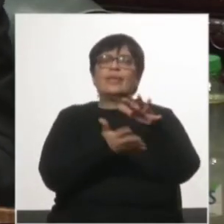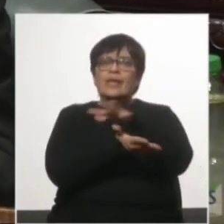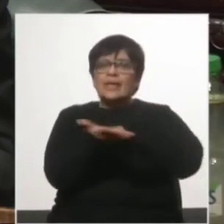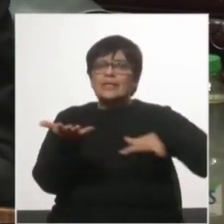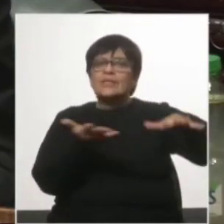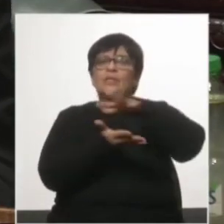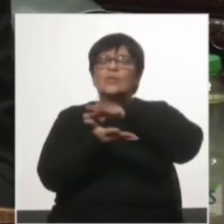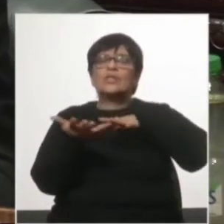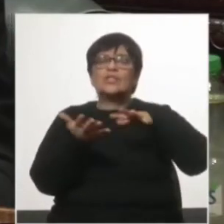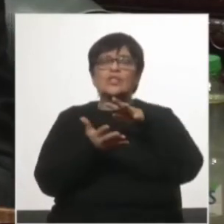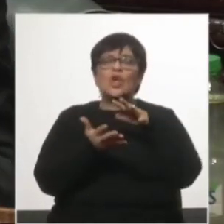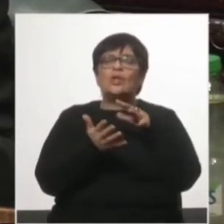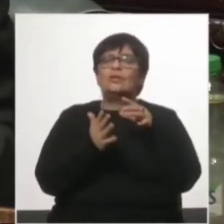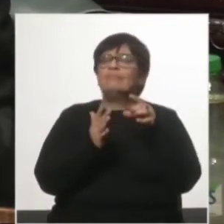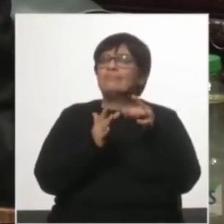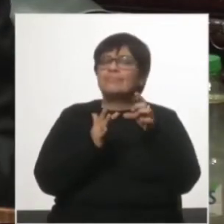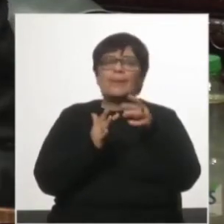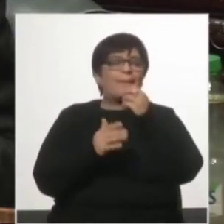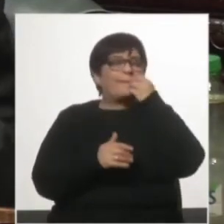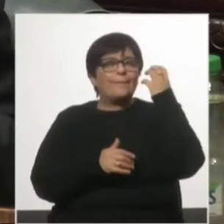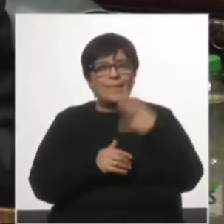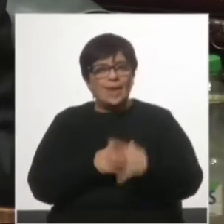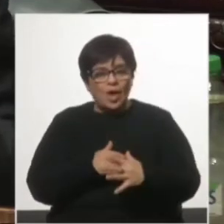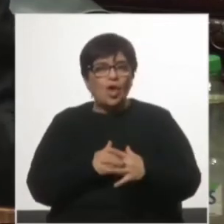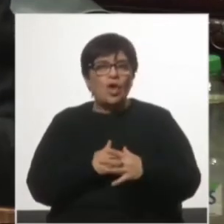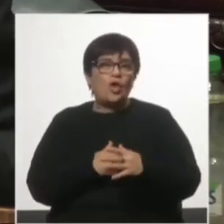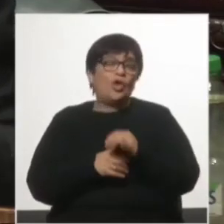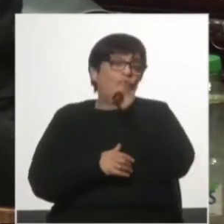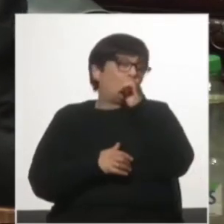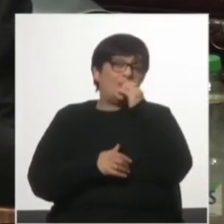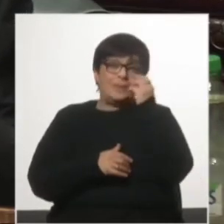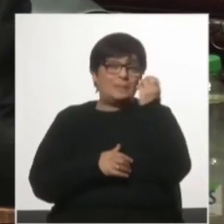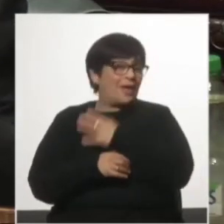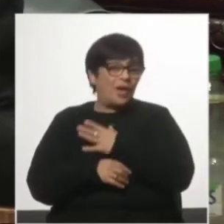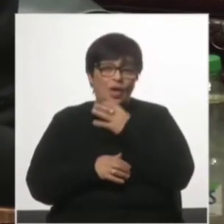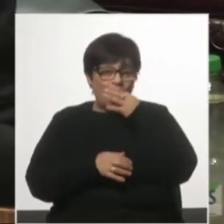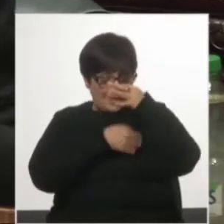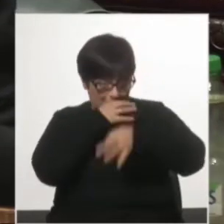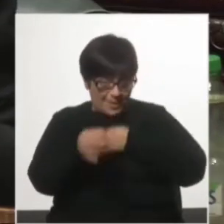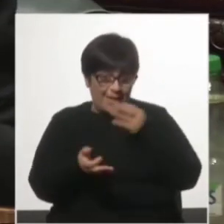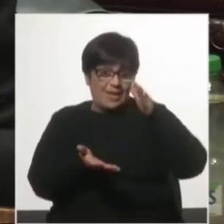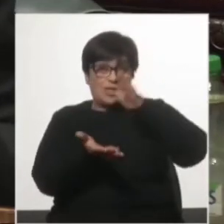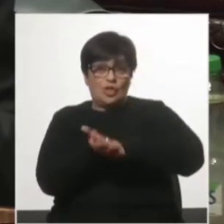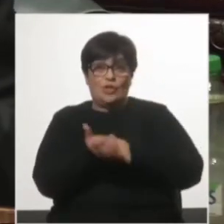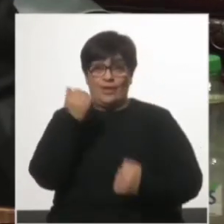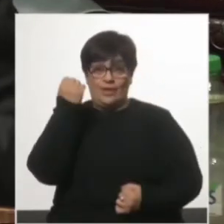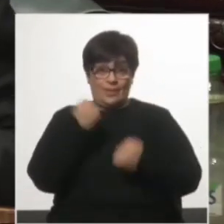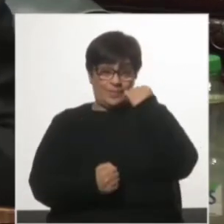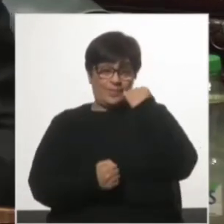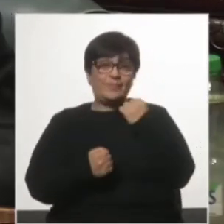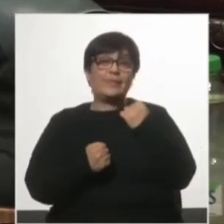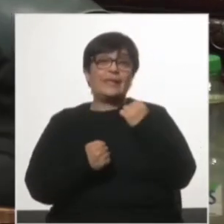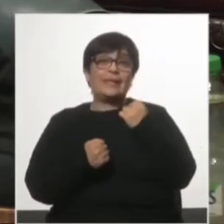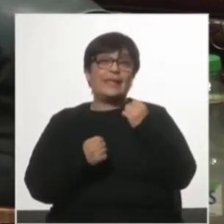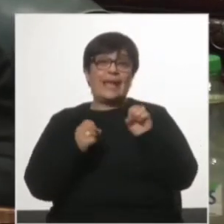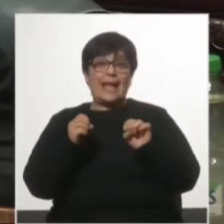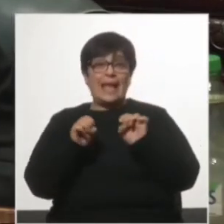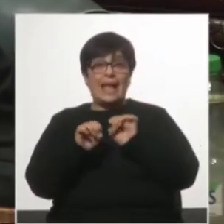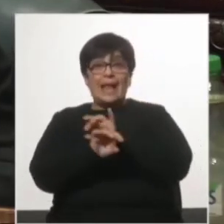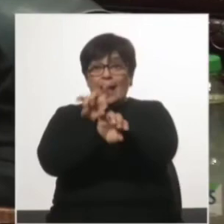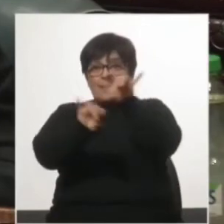más virtuoso, de que la mejor noticia que se le puede dar a la economía es que la pandemia pasa.